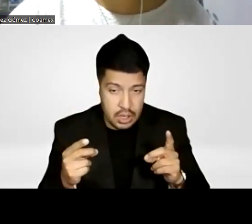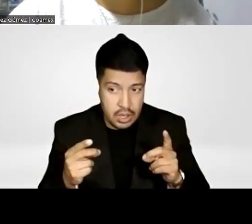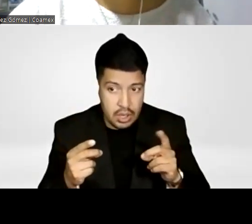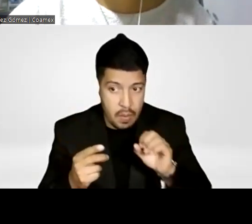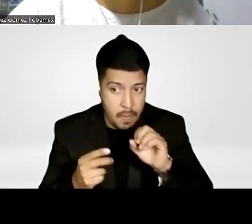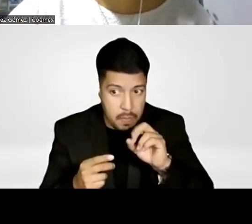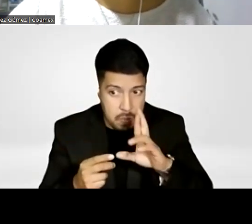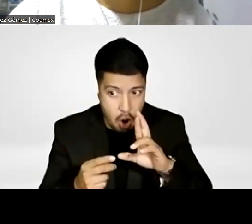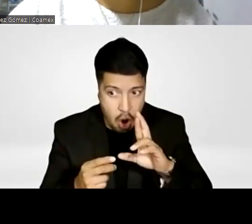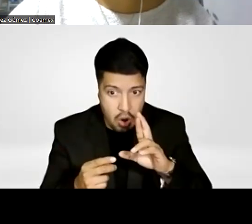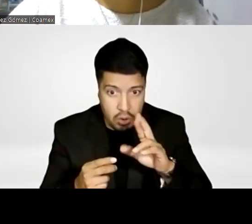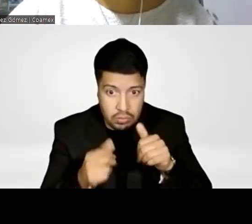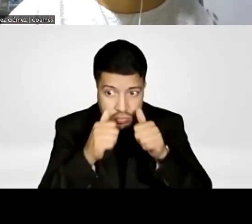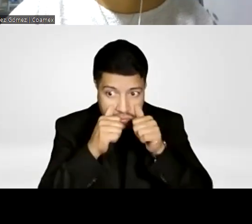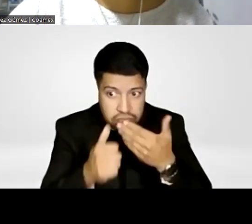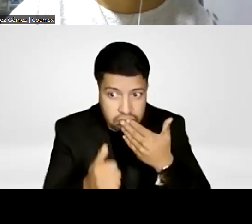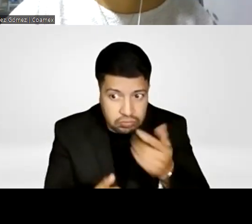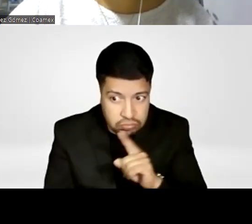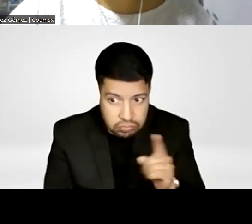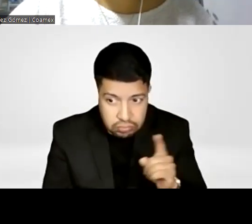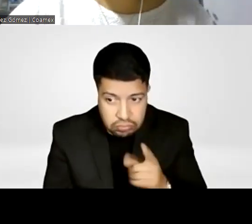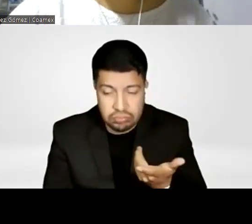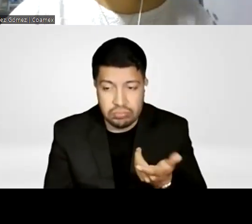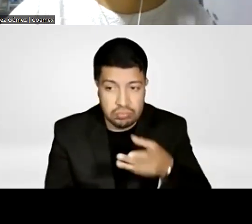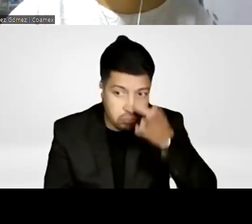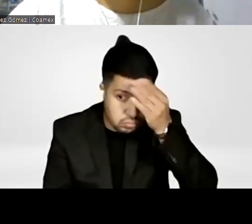atención, algún trastorno del aprendizaje o